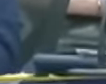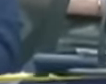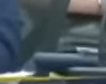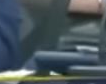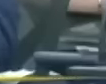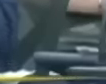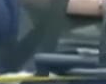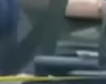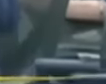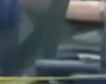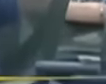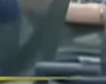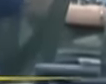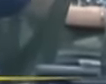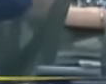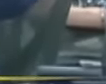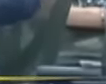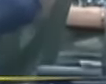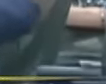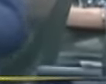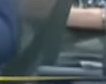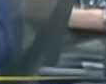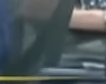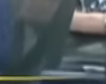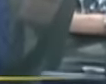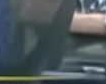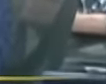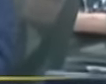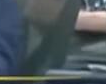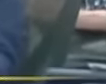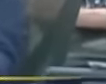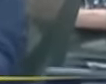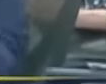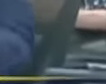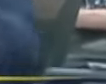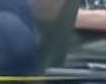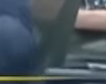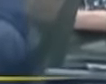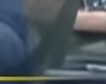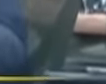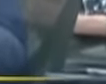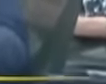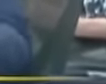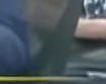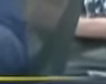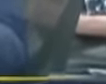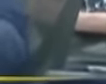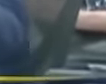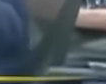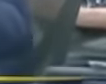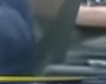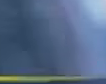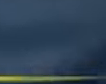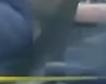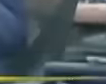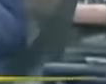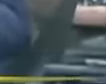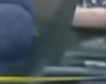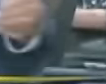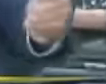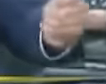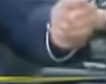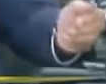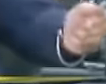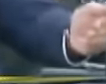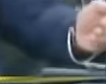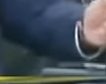nosotros tenemos 16 años en este camino retomado, que es el camino de los libertadores y las libertadoras de todas